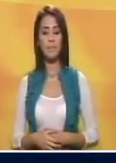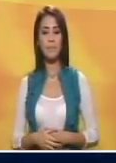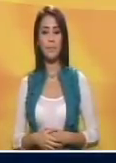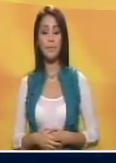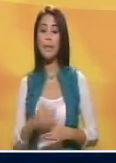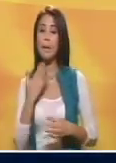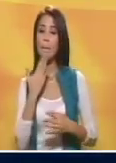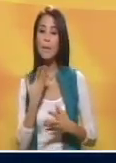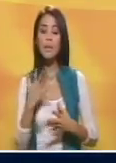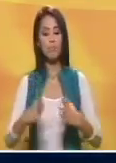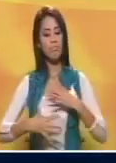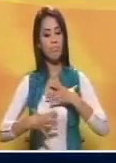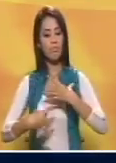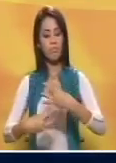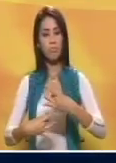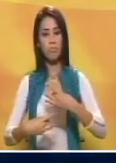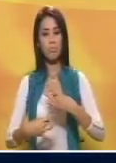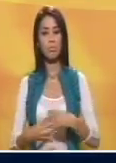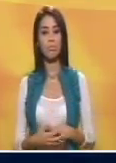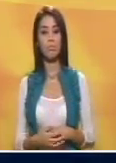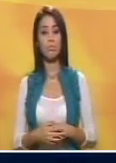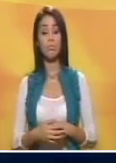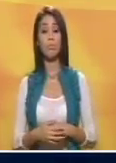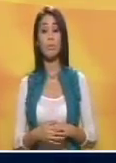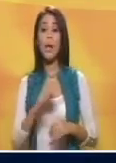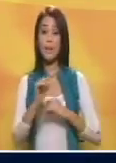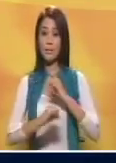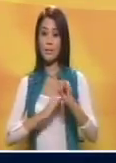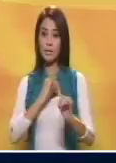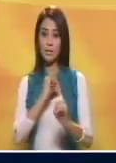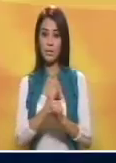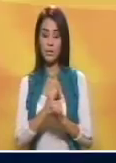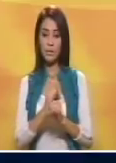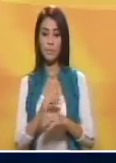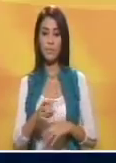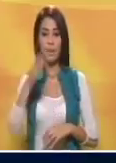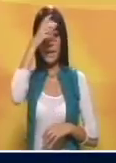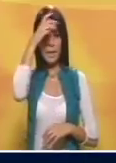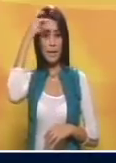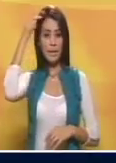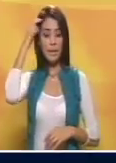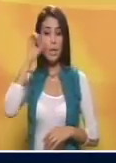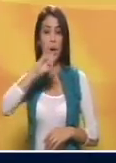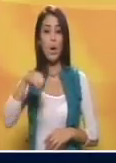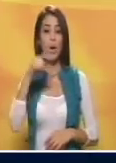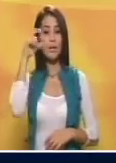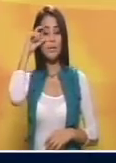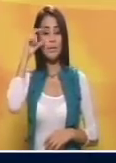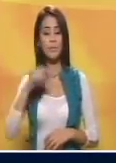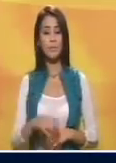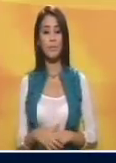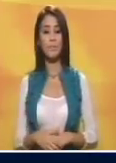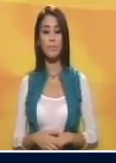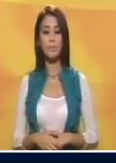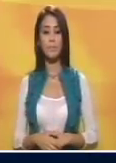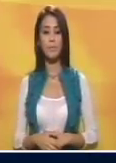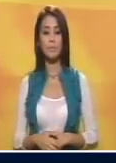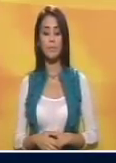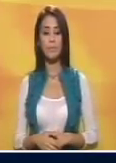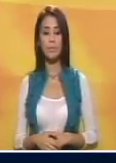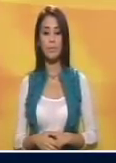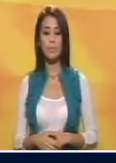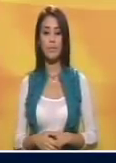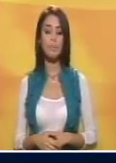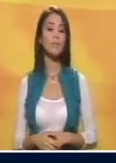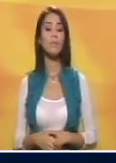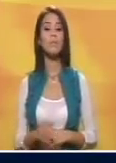suscitan mayor interés a nivel internacional. El canciller Jorge Arreaza, a través